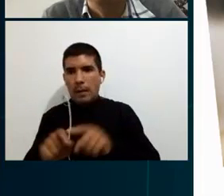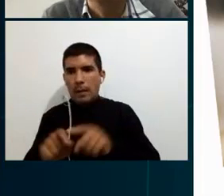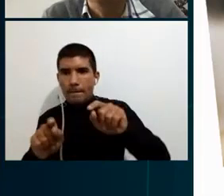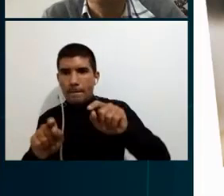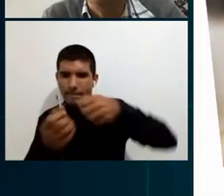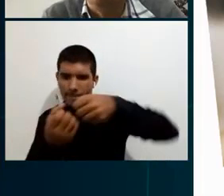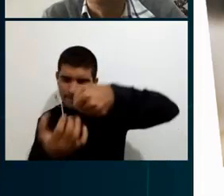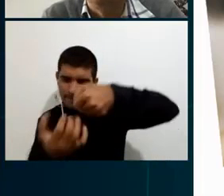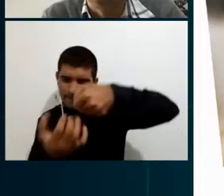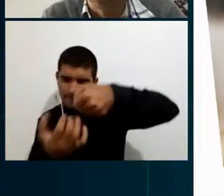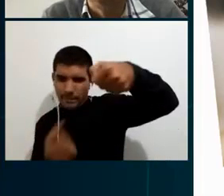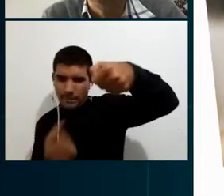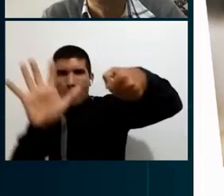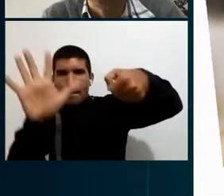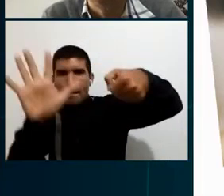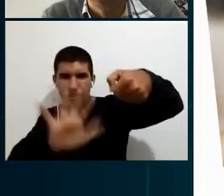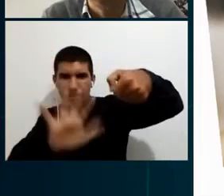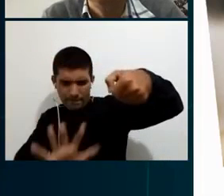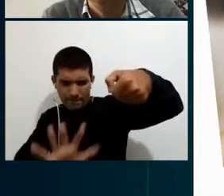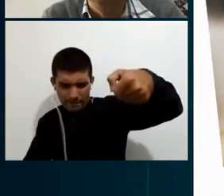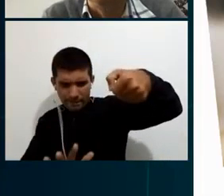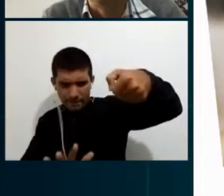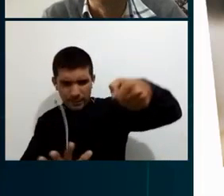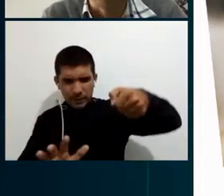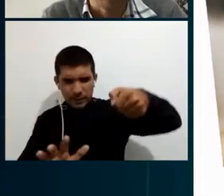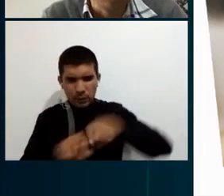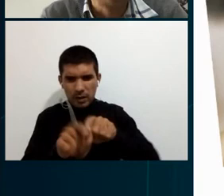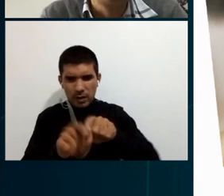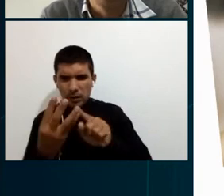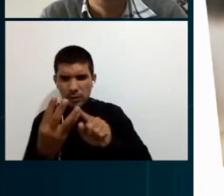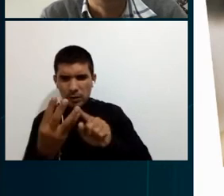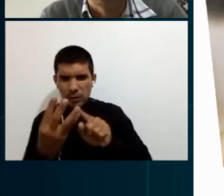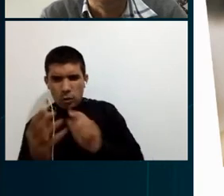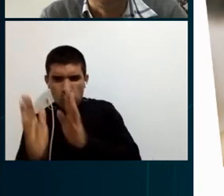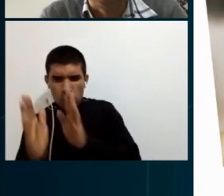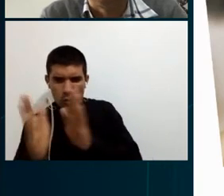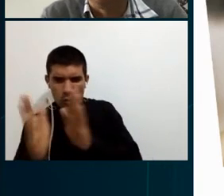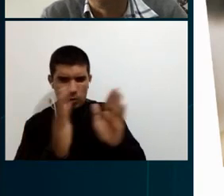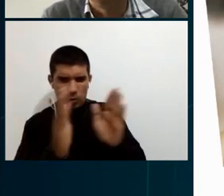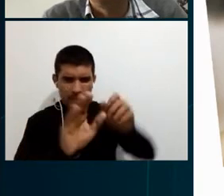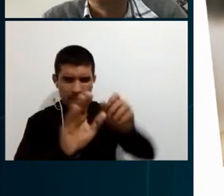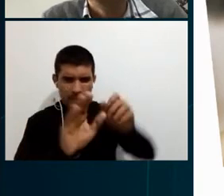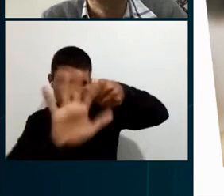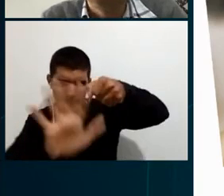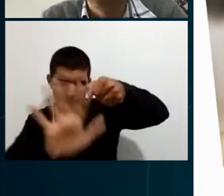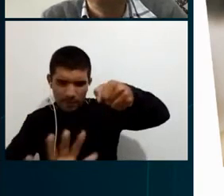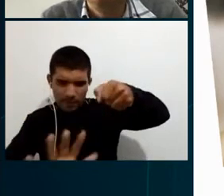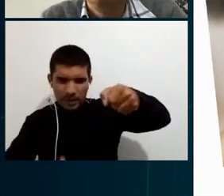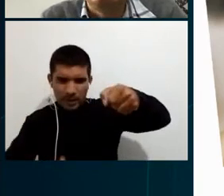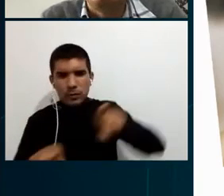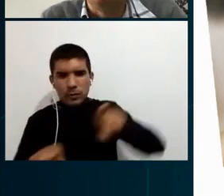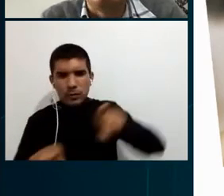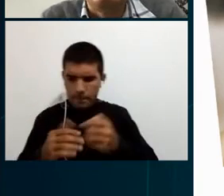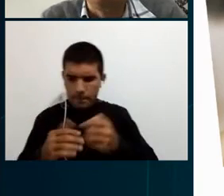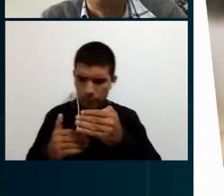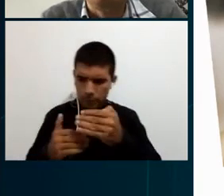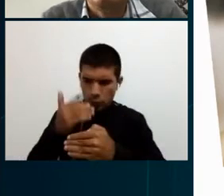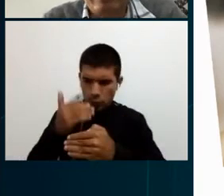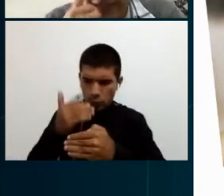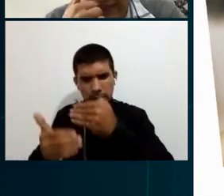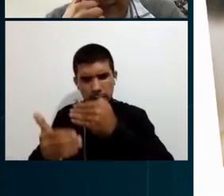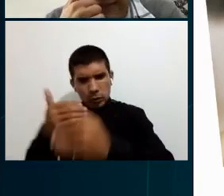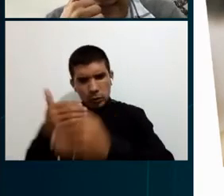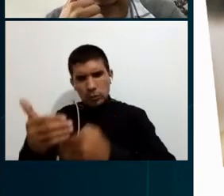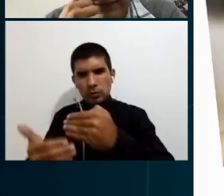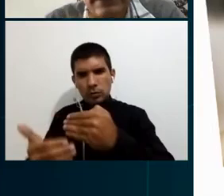de trabajo puede automatizar sus procesos repetitivos. Yo creo que el gran reto que tenemos es capacitar a las